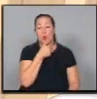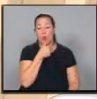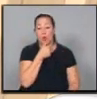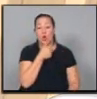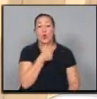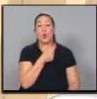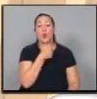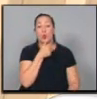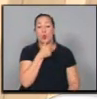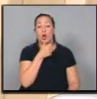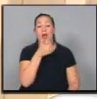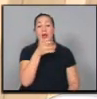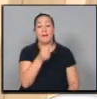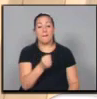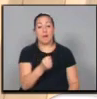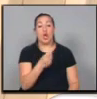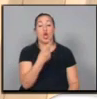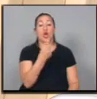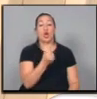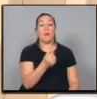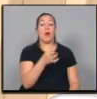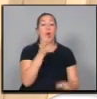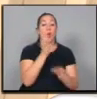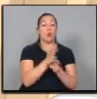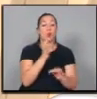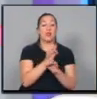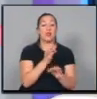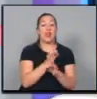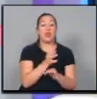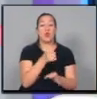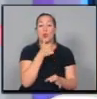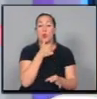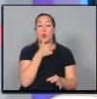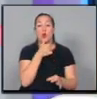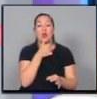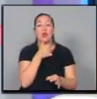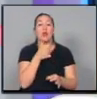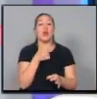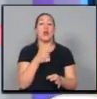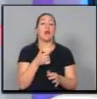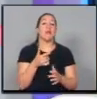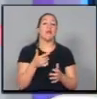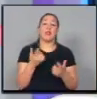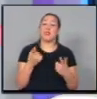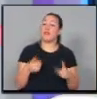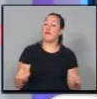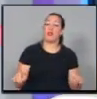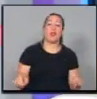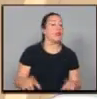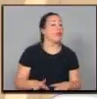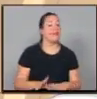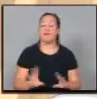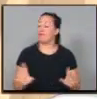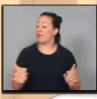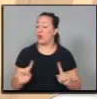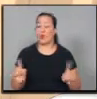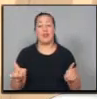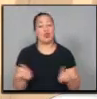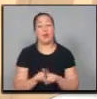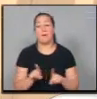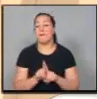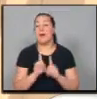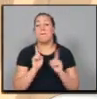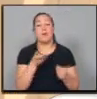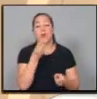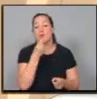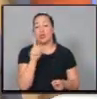el jugo de limón, vos te compras la botellita de jugo de limón, que obviamente que no es lo mismo, porque es más barato. Es